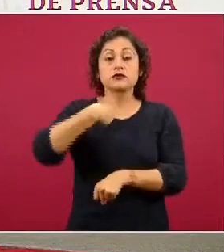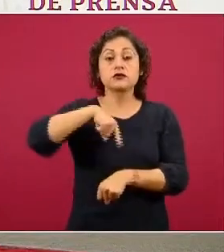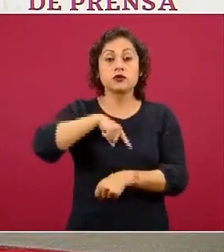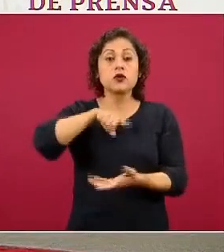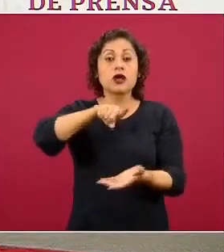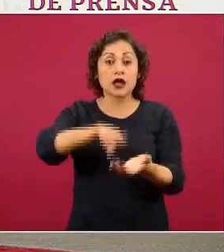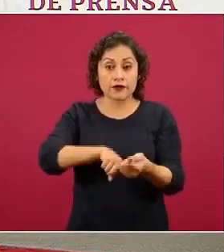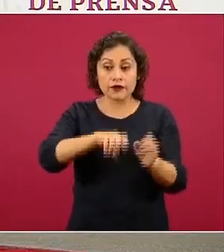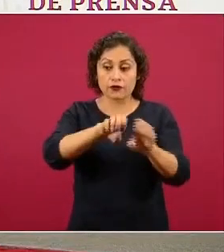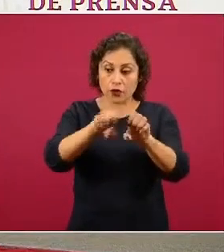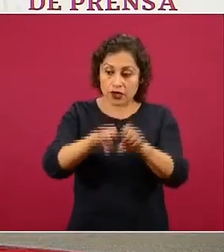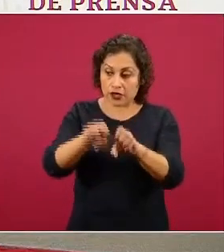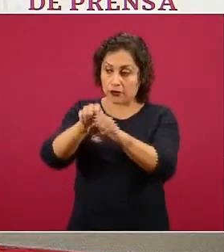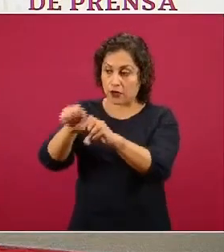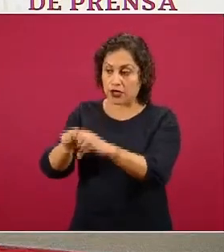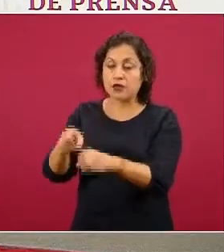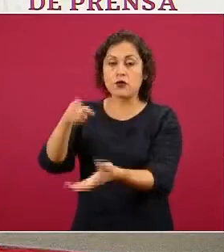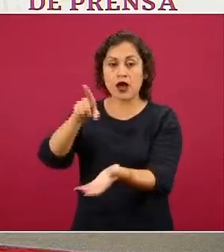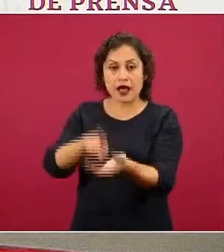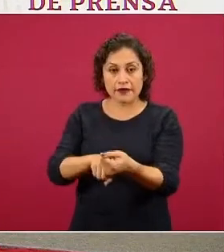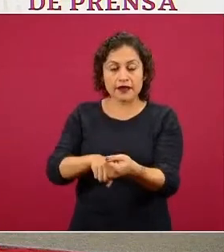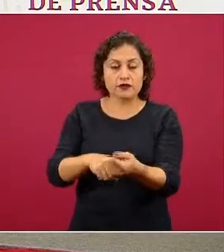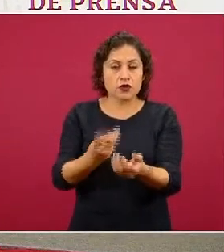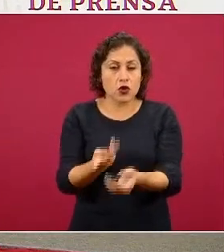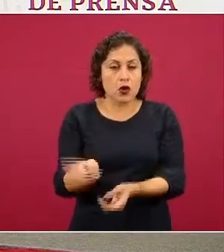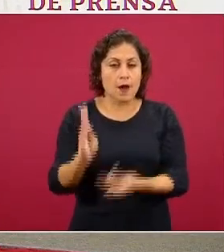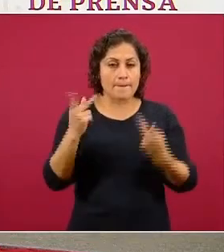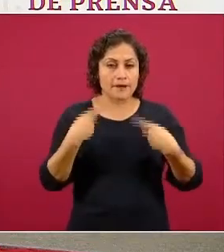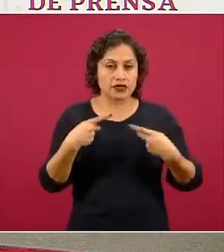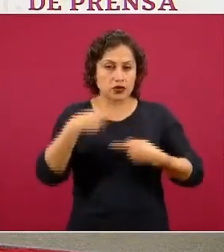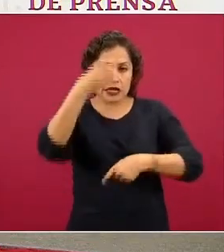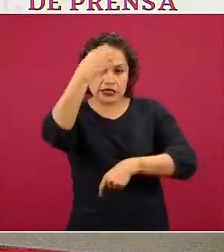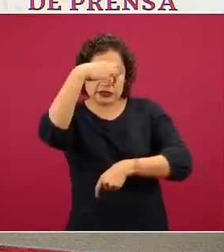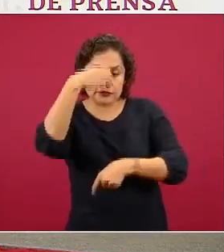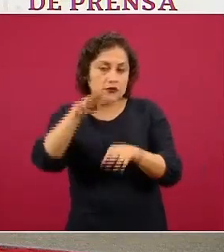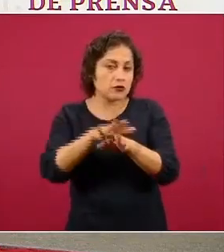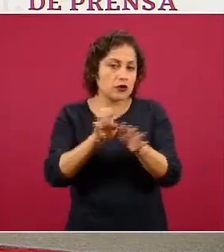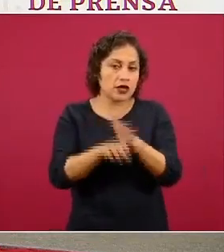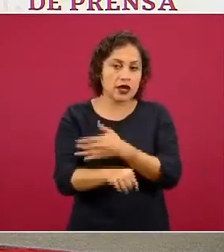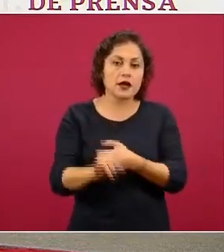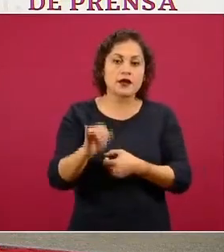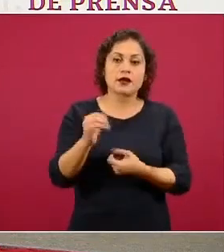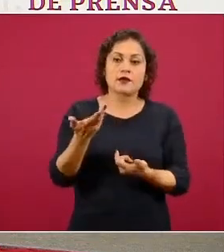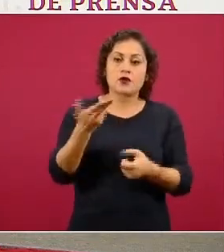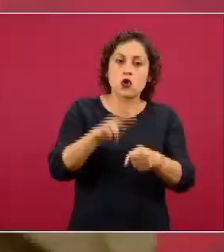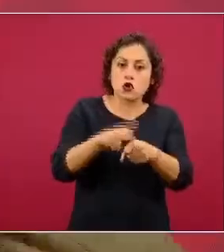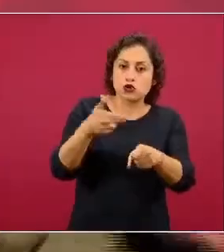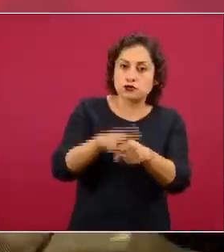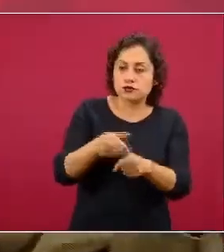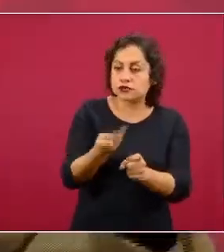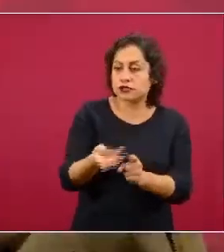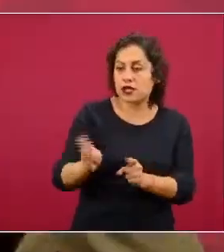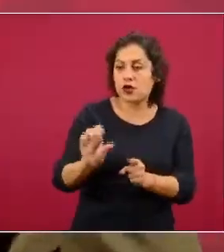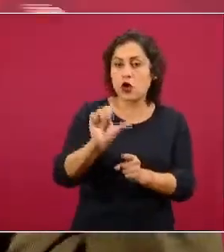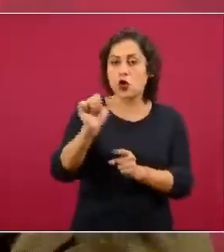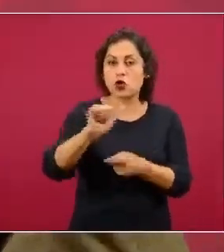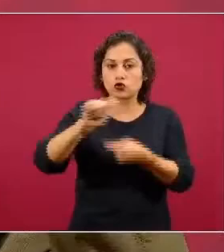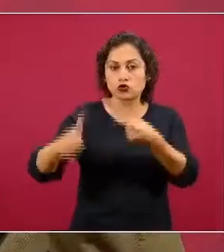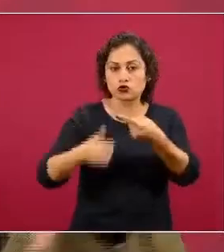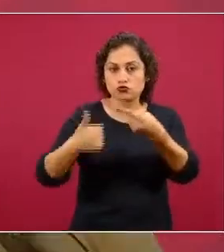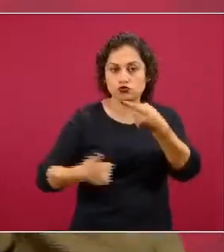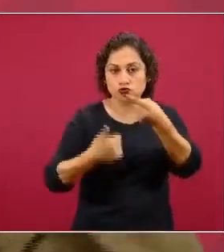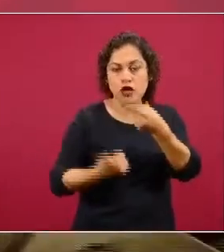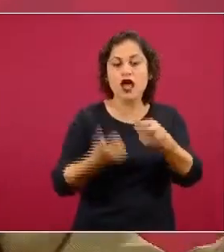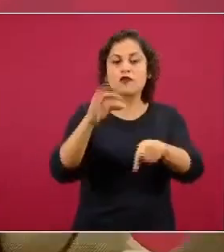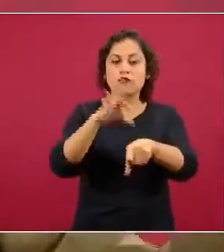en donde tenemos un intensivista que cubre a varios médicos internistas, que cubren a médicos generales,